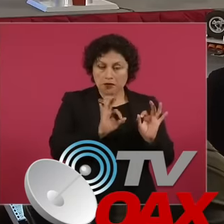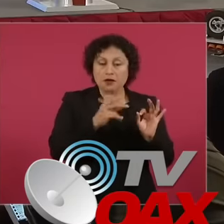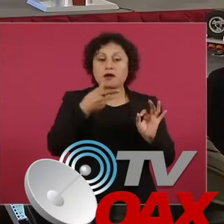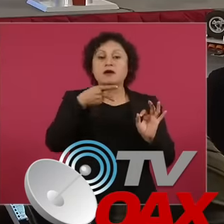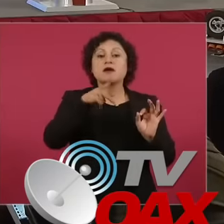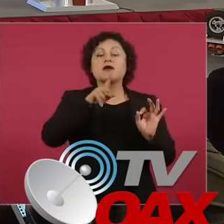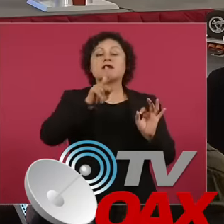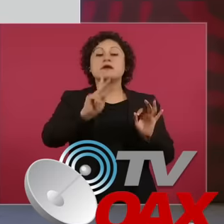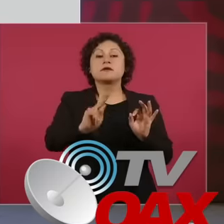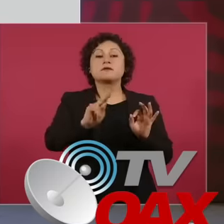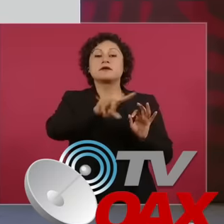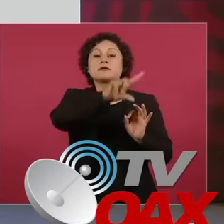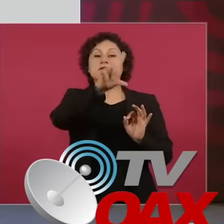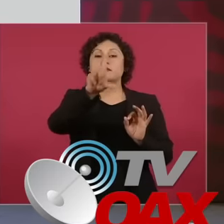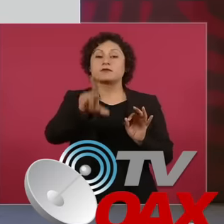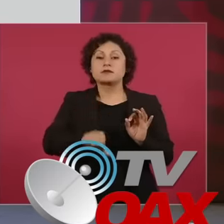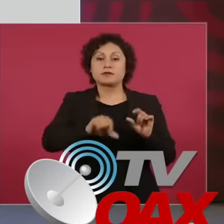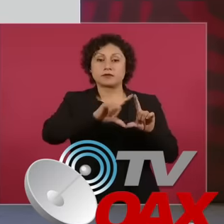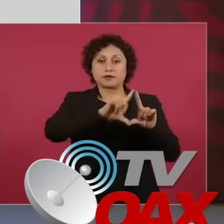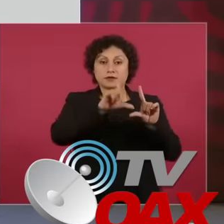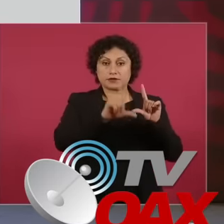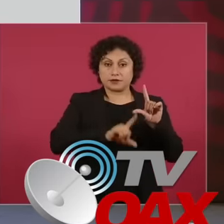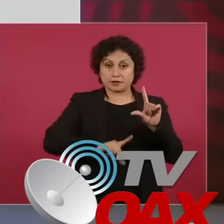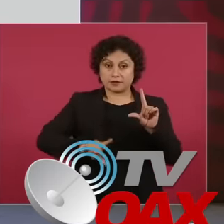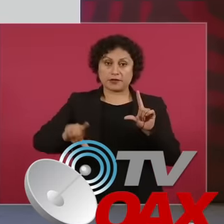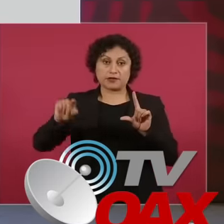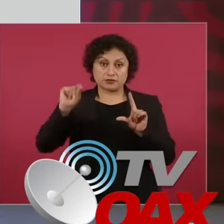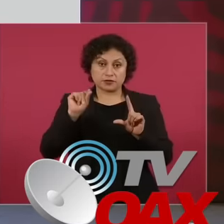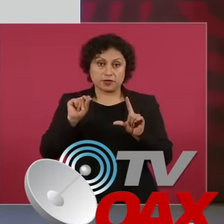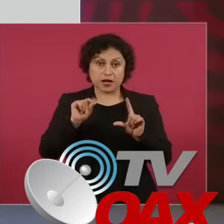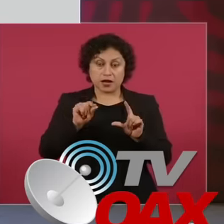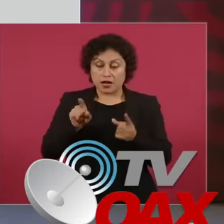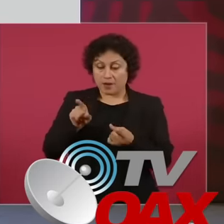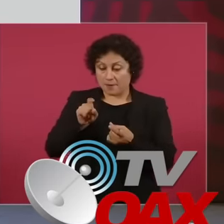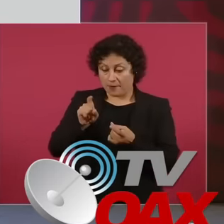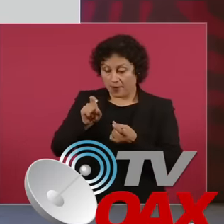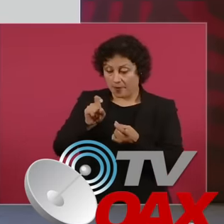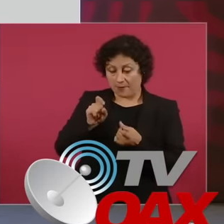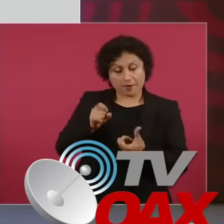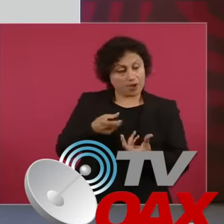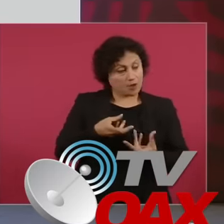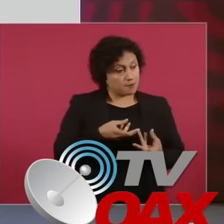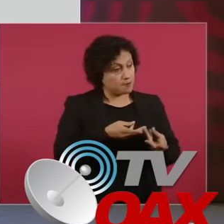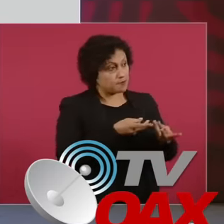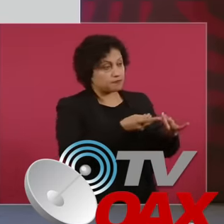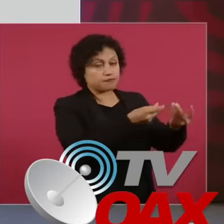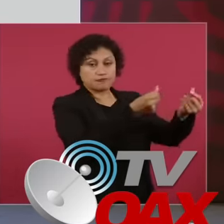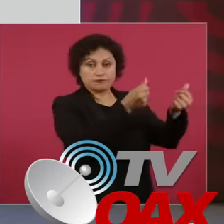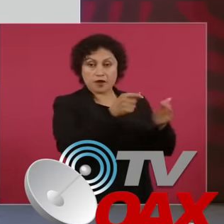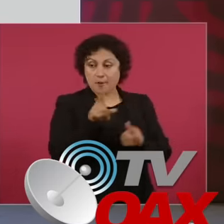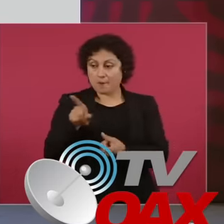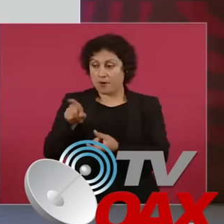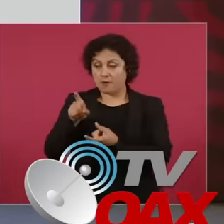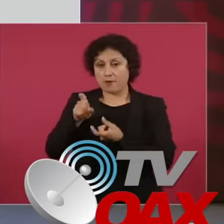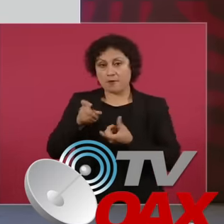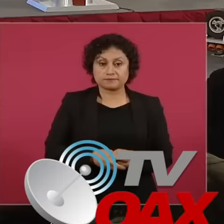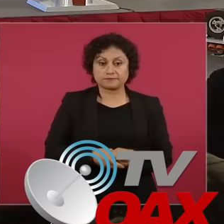en un 40% dependía de esos ingresos y ese presupuesto nacional le llegaba a